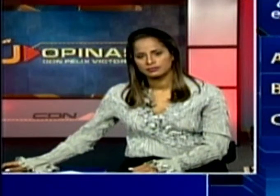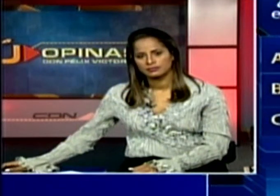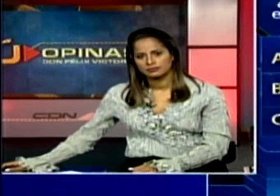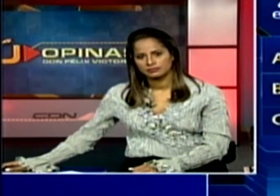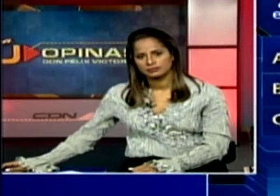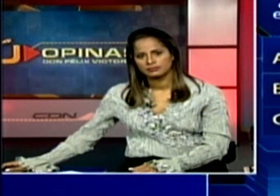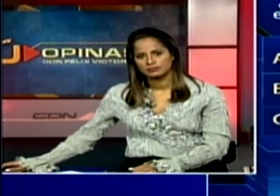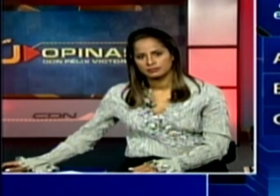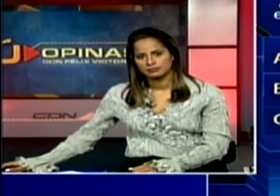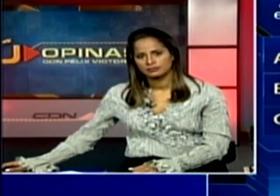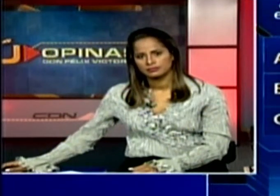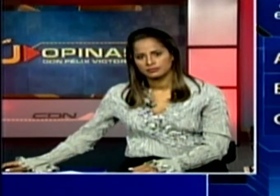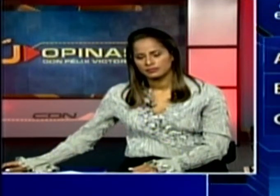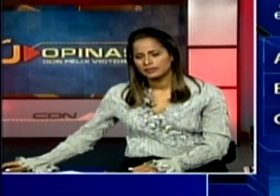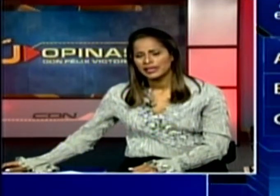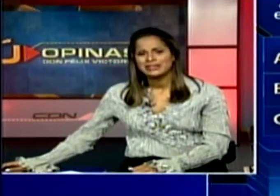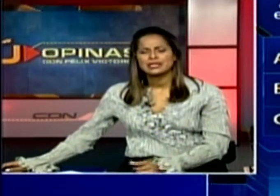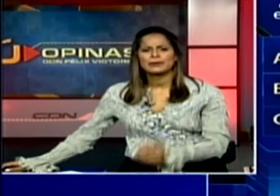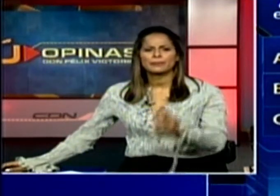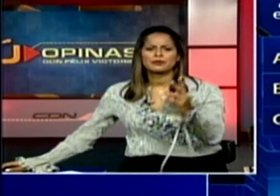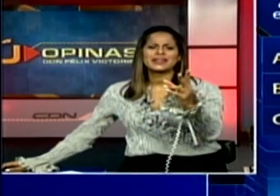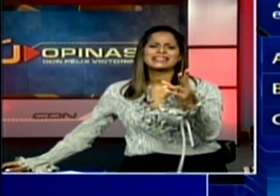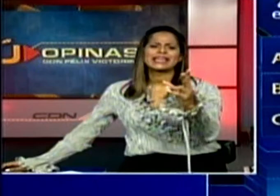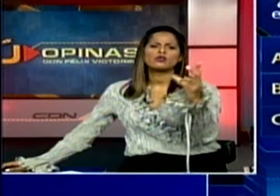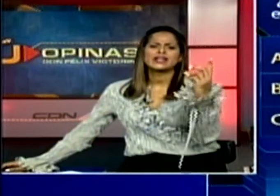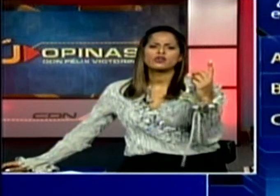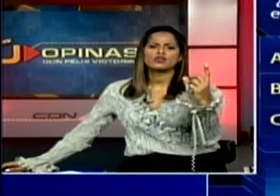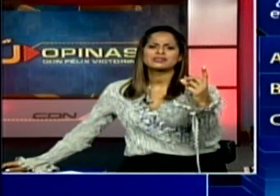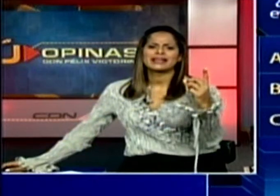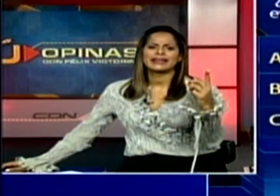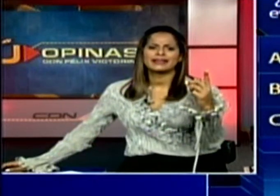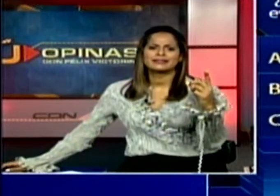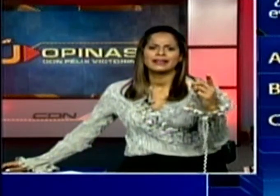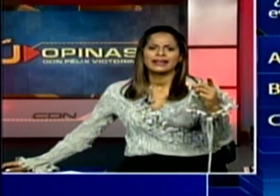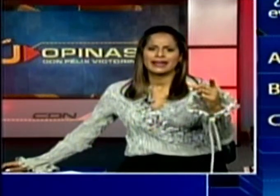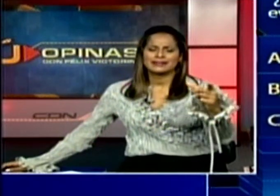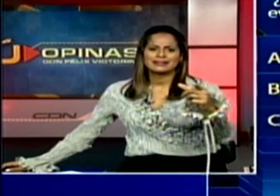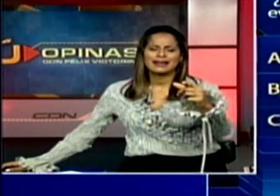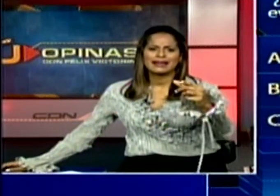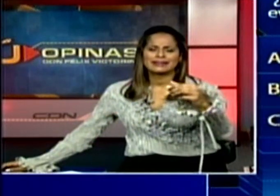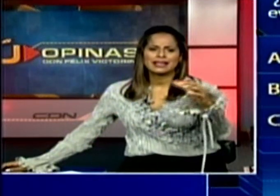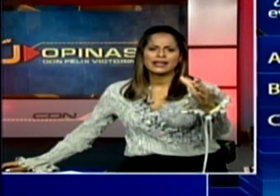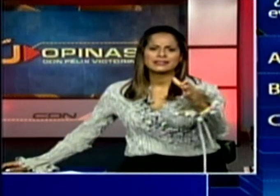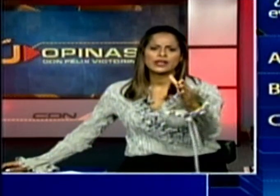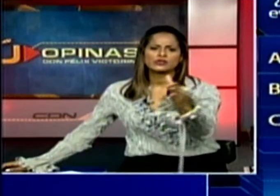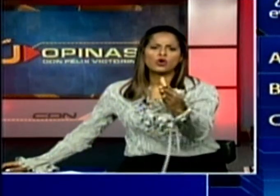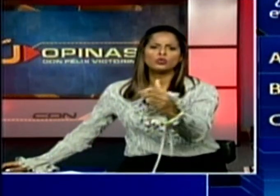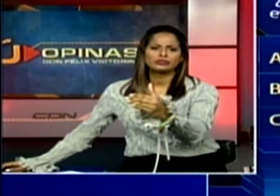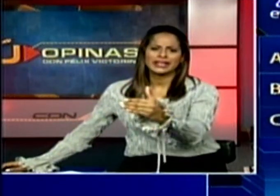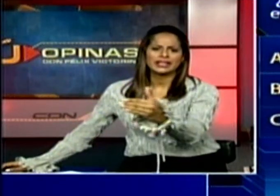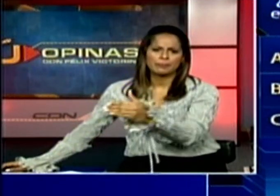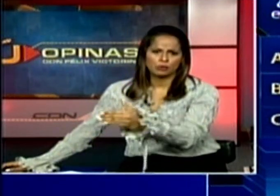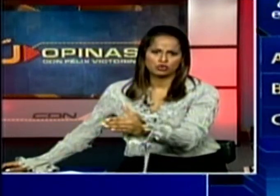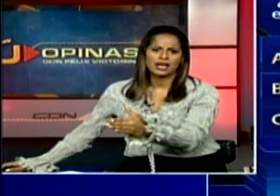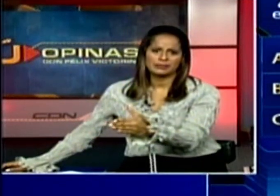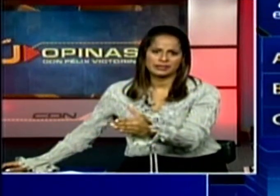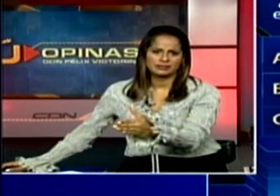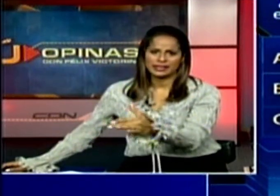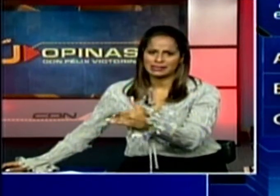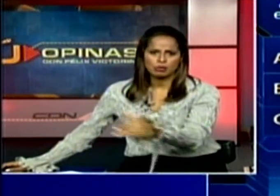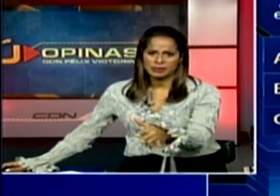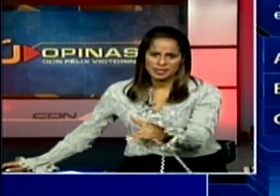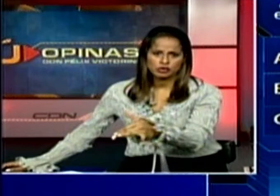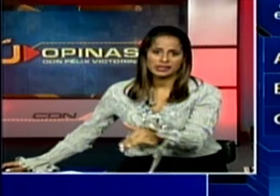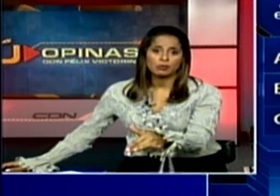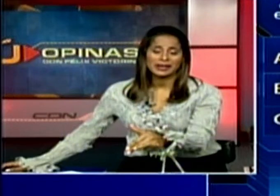y no podía aguantarse más, parece. Y sí, pero fíjate que una cosa es esos juntes irresponsables